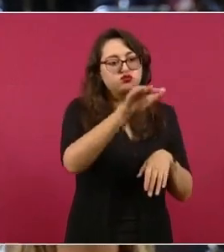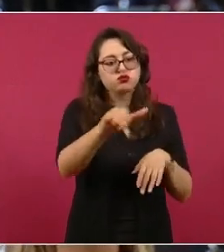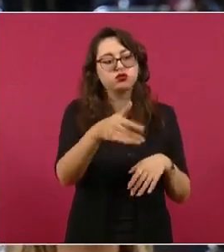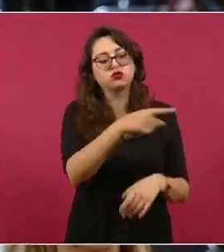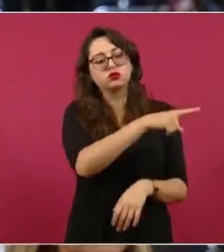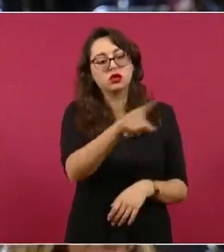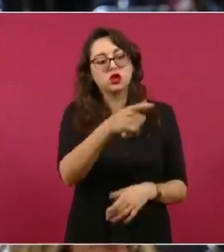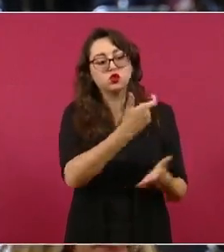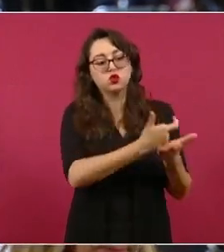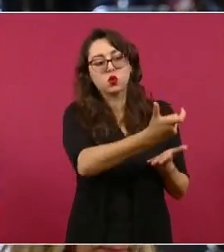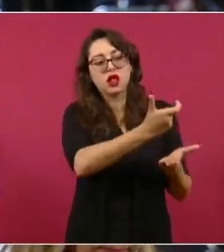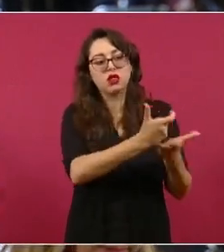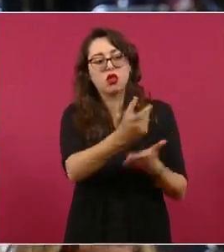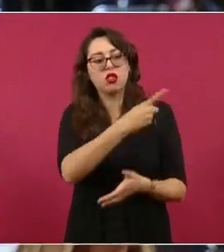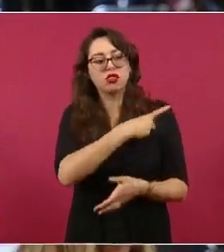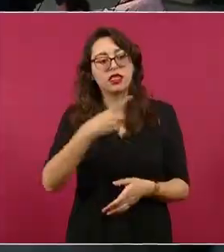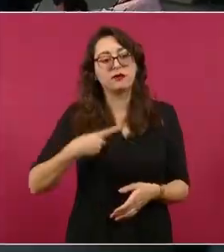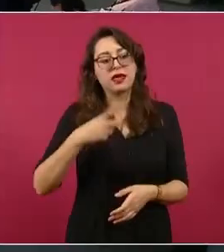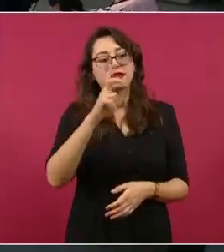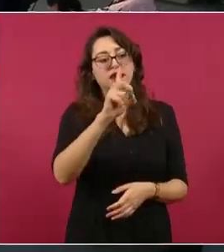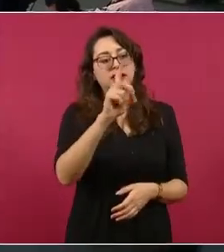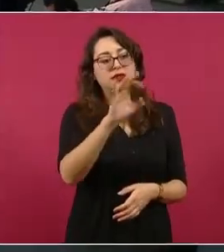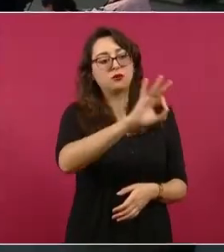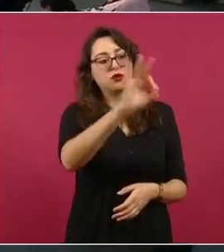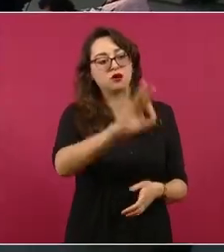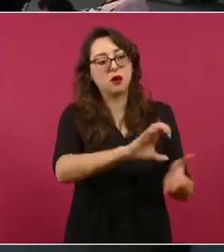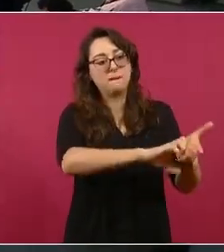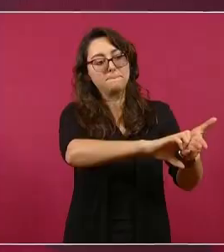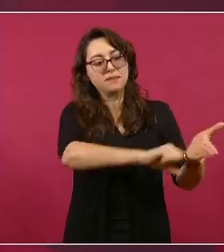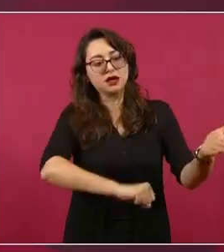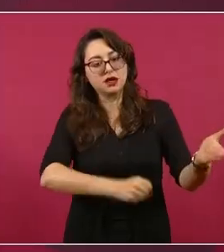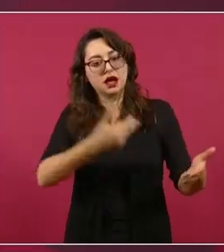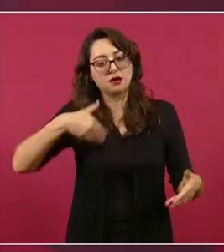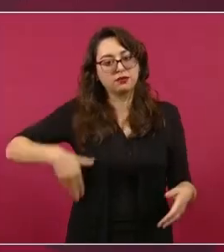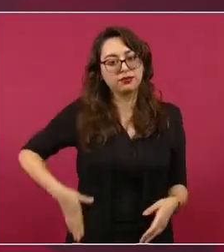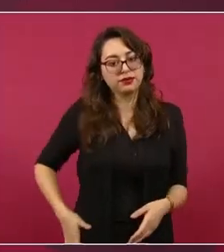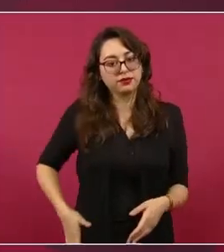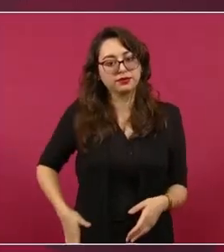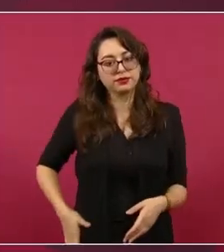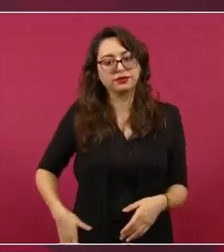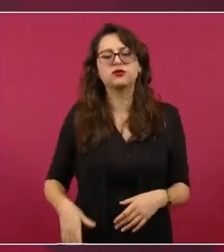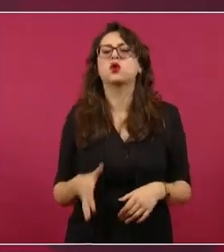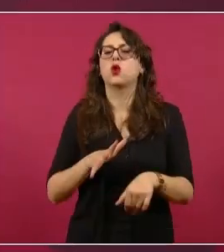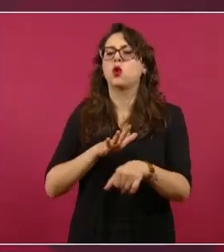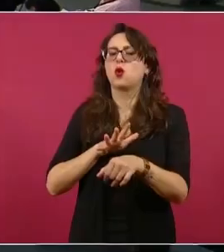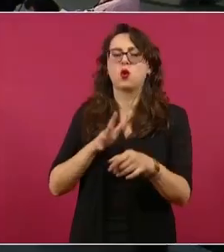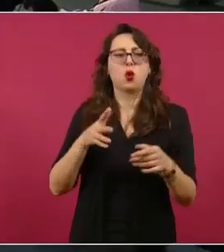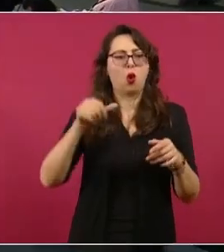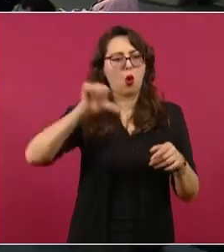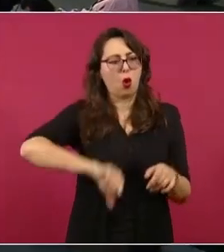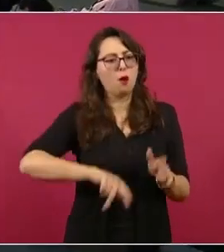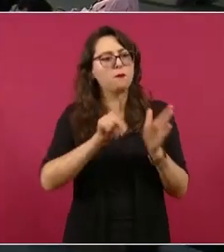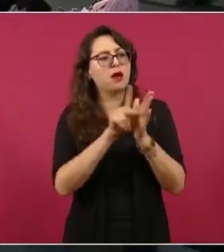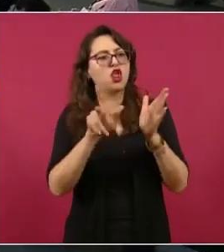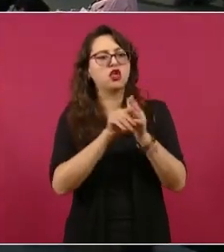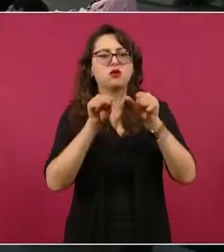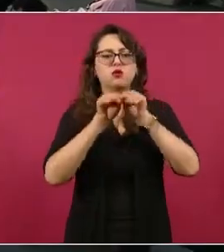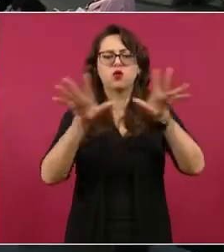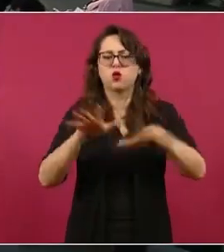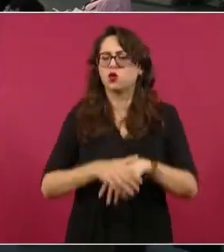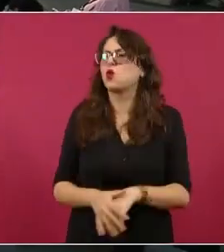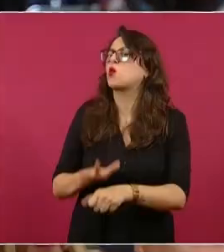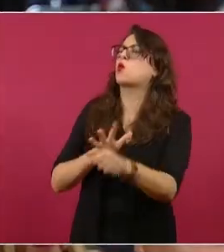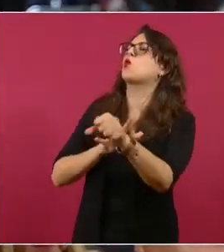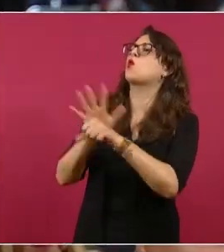el periódico que… ¿Cuál periódico? El Universal. Un reporte de la auditoría del órgano interno de control pues